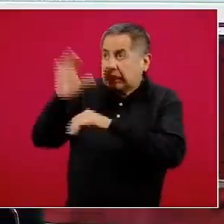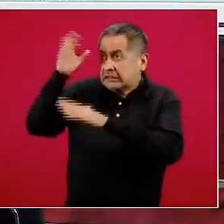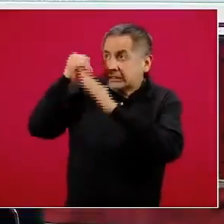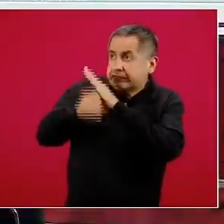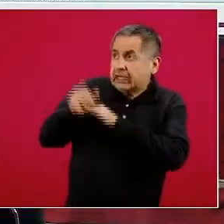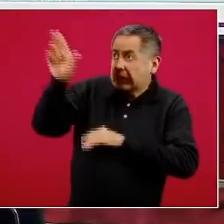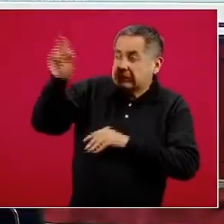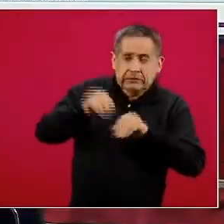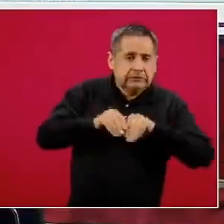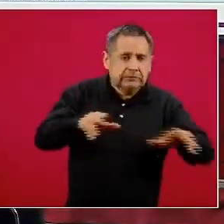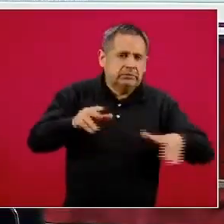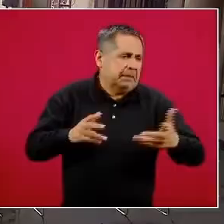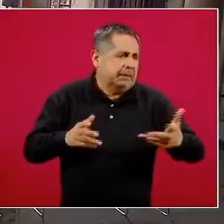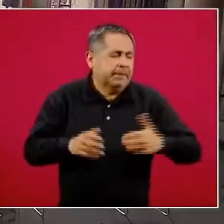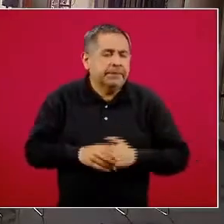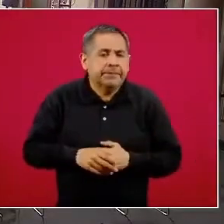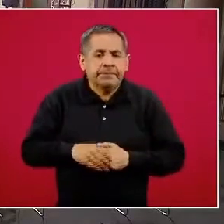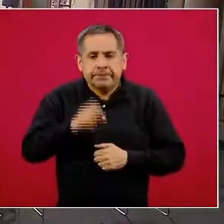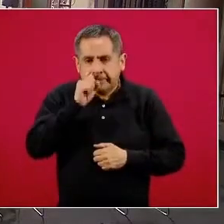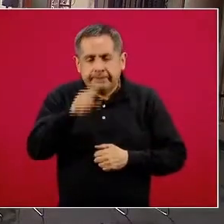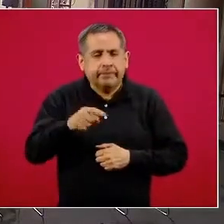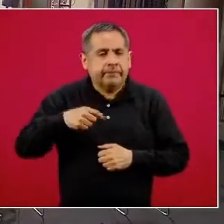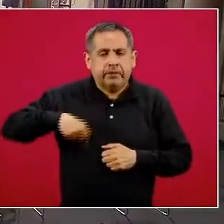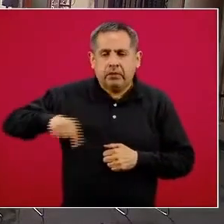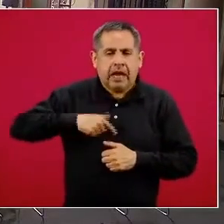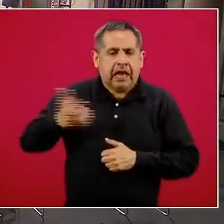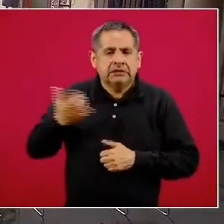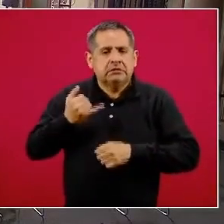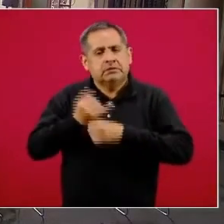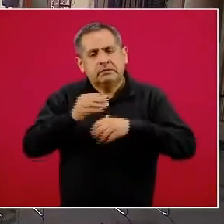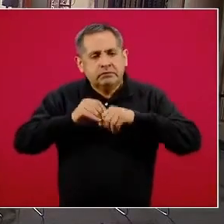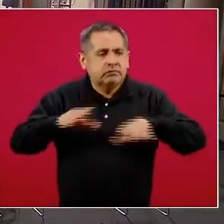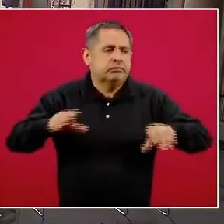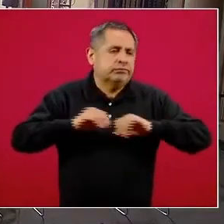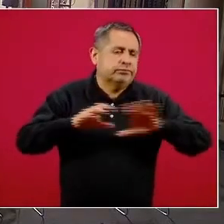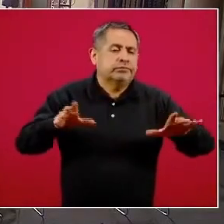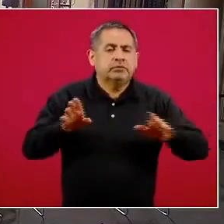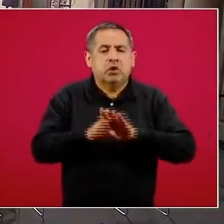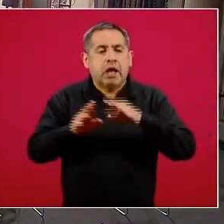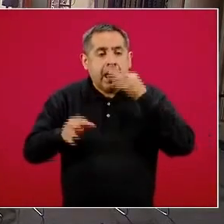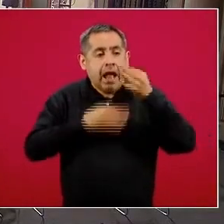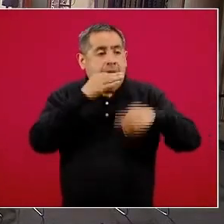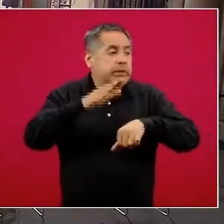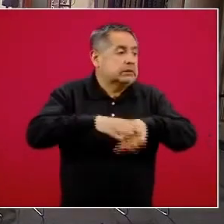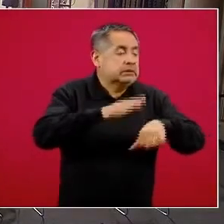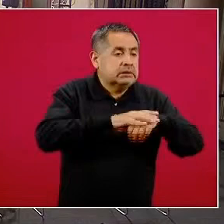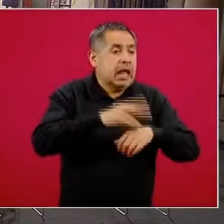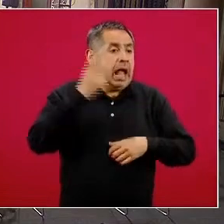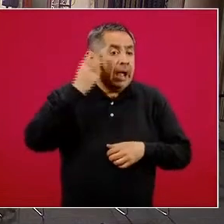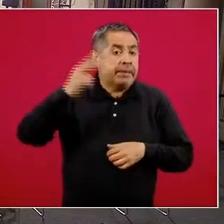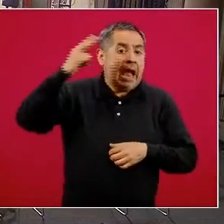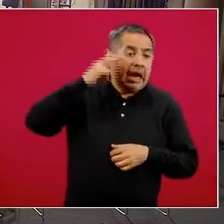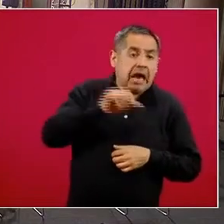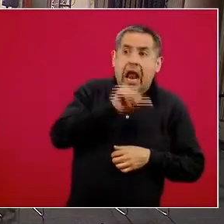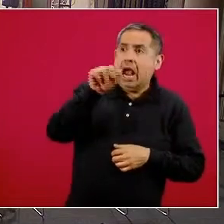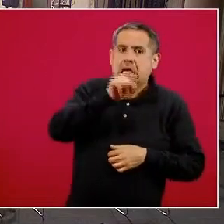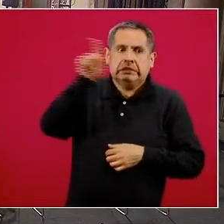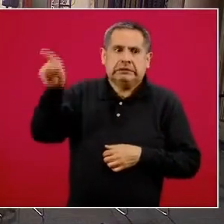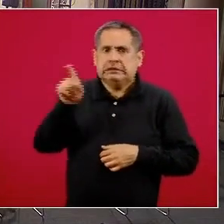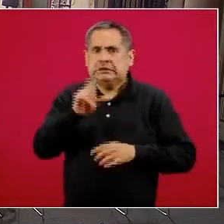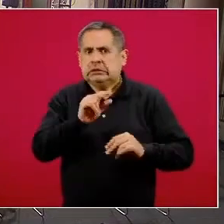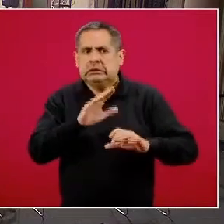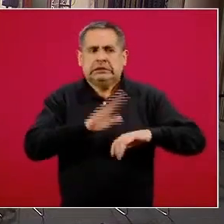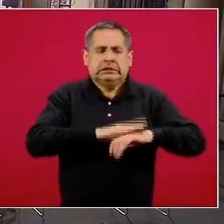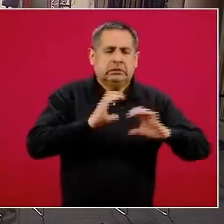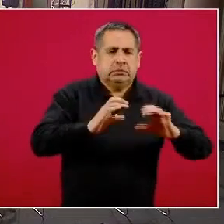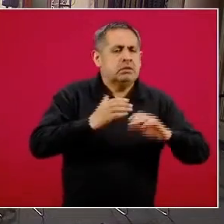internacional. Y como les decía, pues también generamos información a través de nuestros avisos preventivos de viaje, que también fueron emitidos